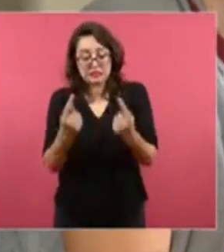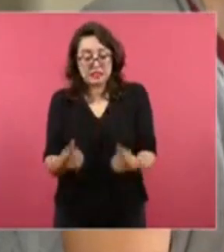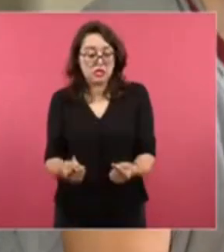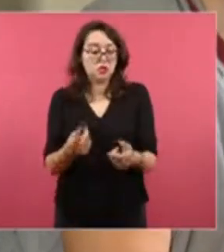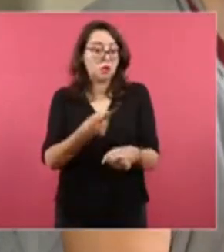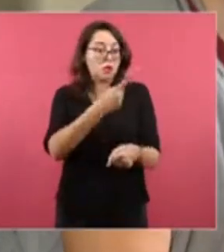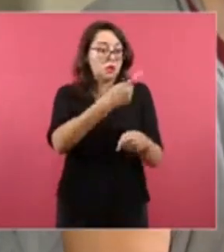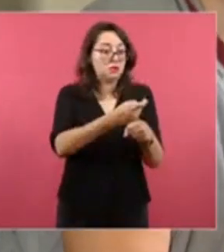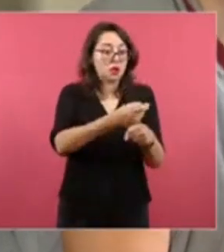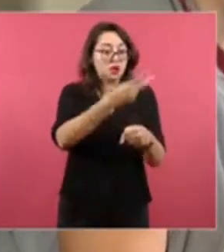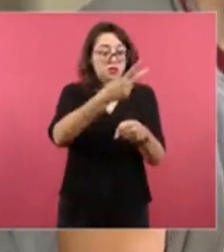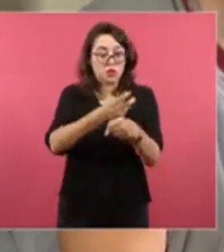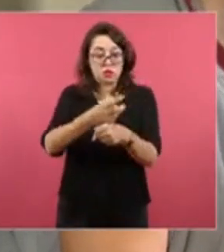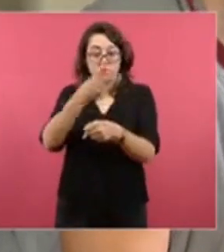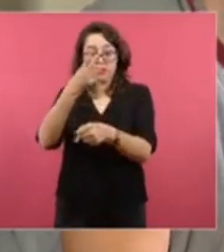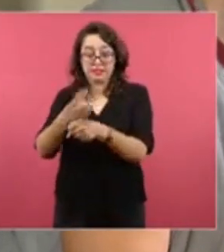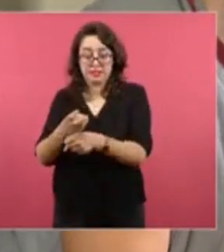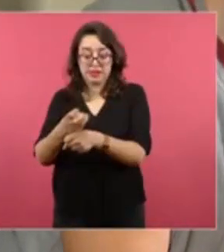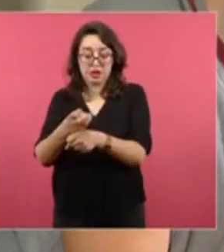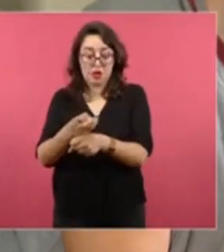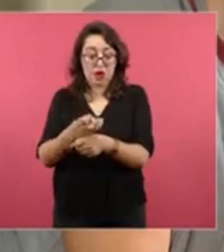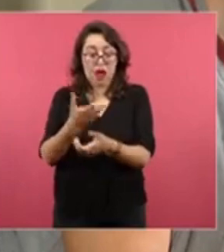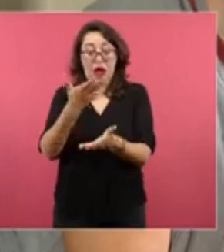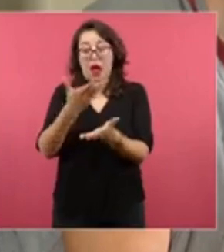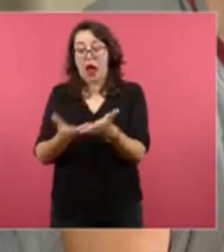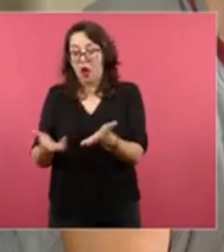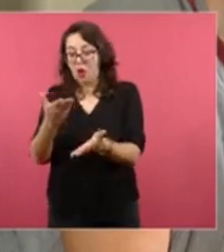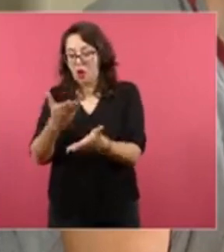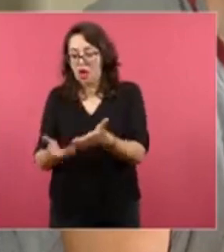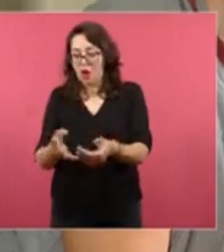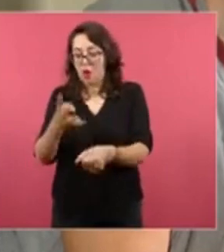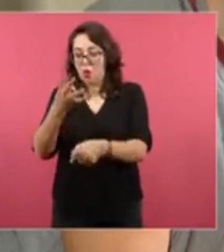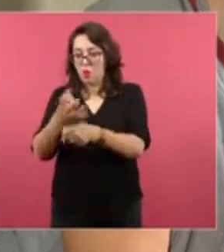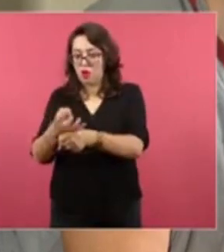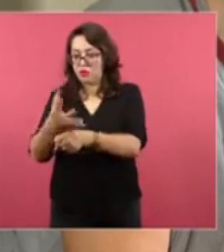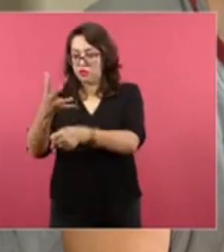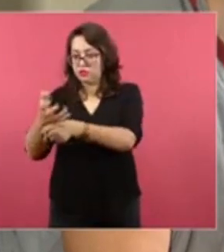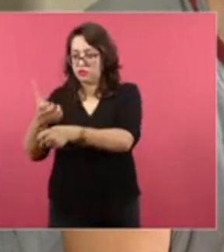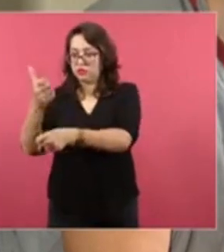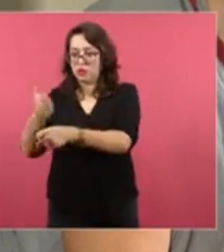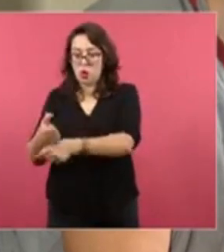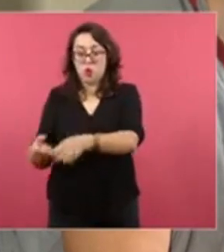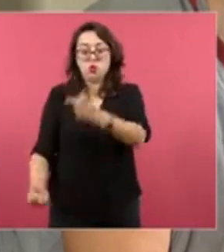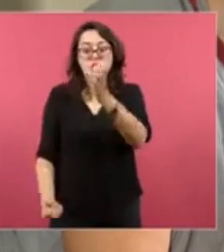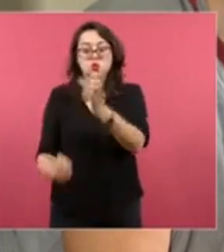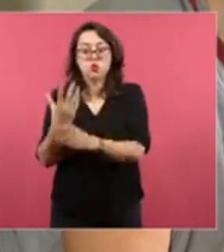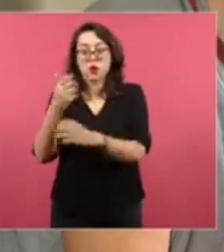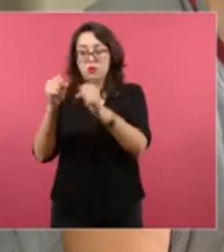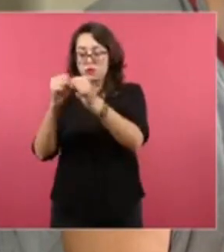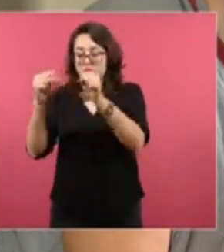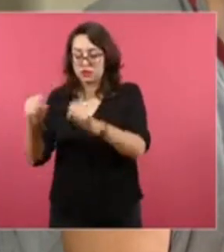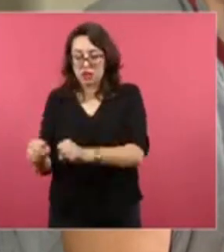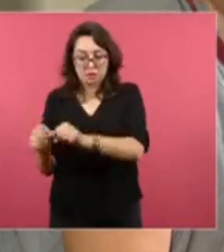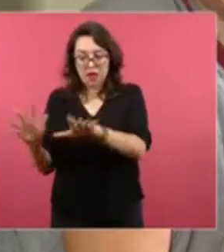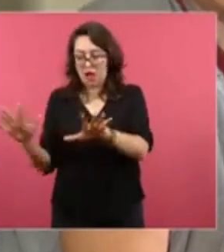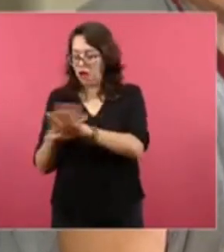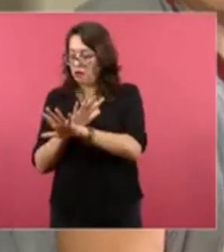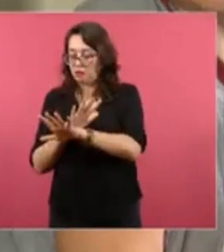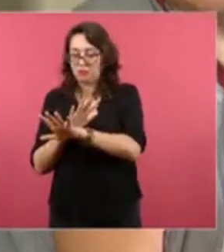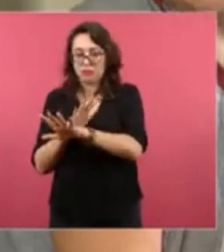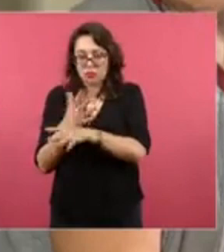primaria, o sea, primero, segundo y tercero, que pasan a cuarto, quinto o sexto, acoplarse a este nuevo modelo educativo?